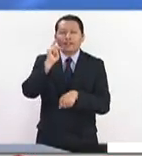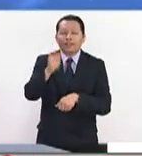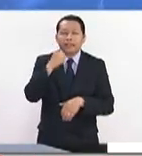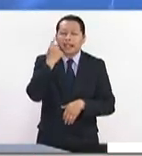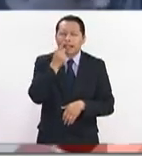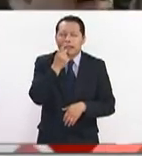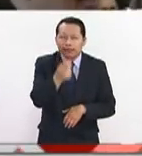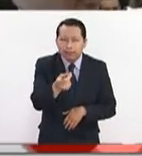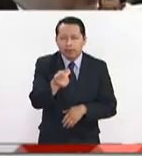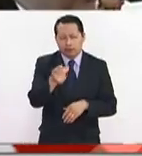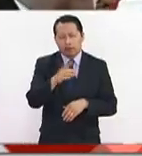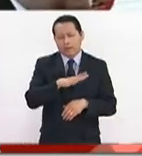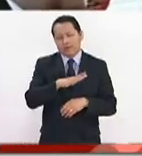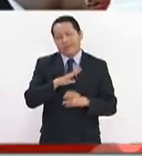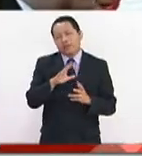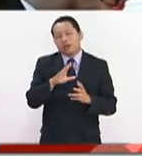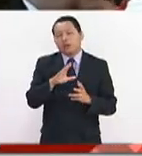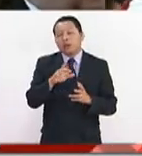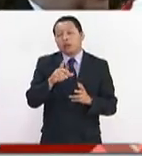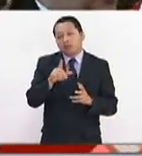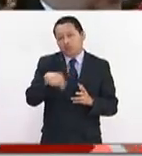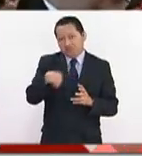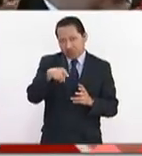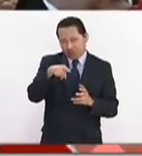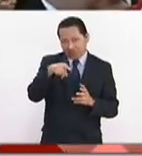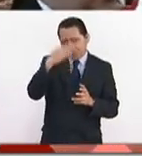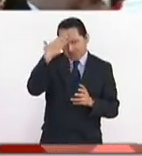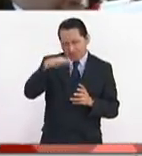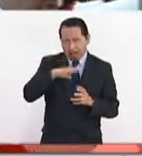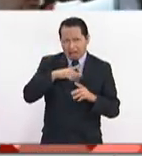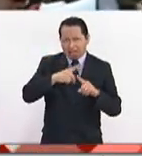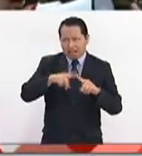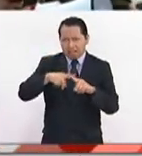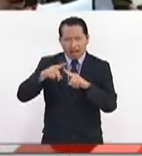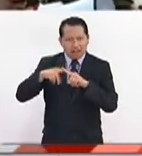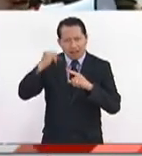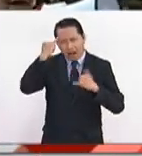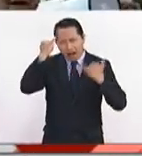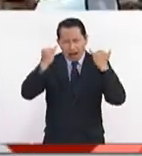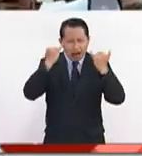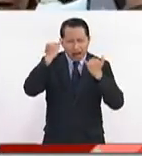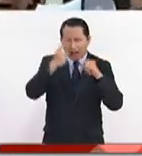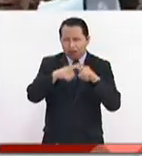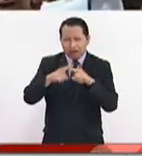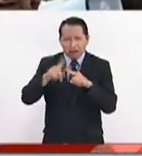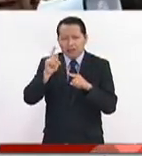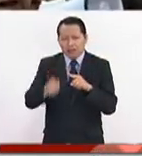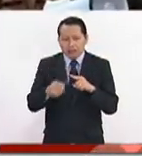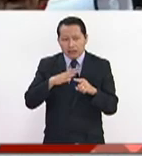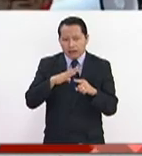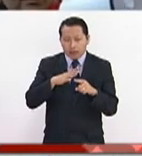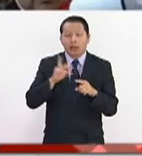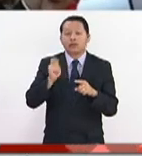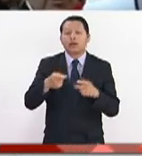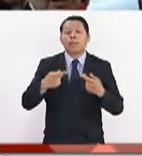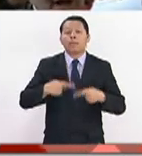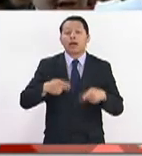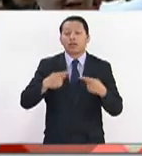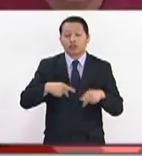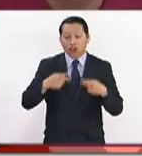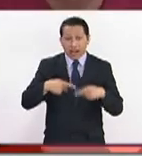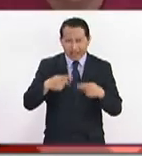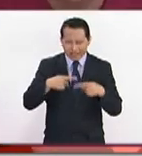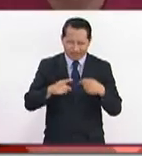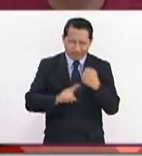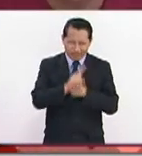también hay varias versiones, yo no sé si ustedes los han escuchado, que se deja a los damnificados en un estado de